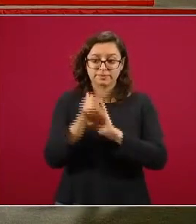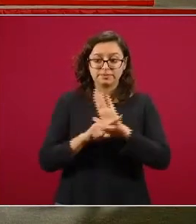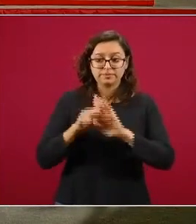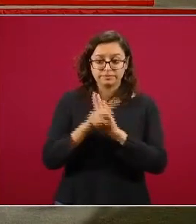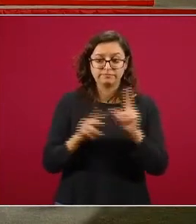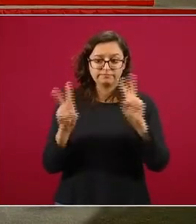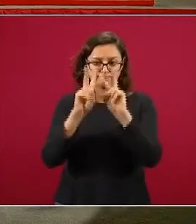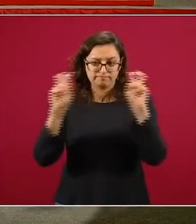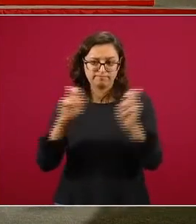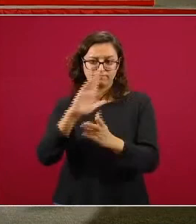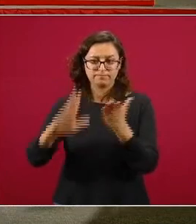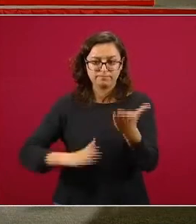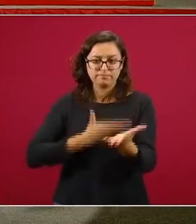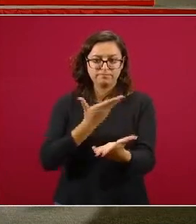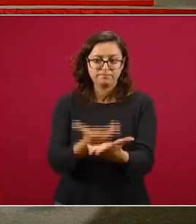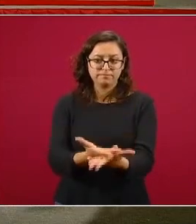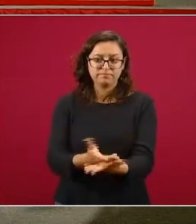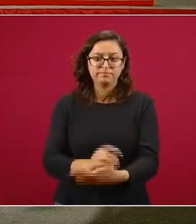de hoy.